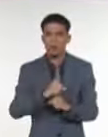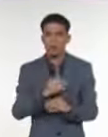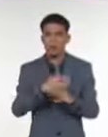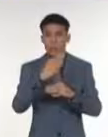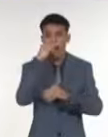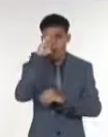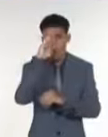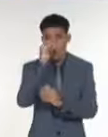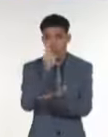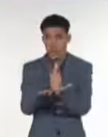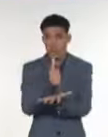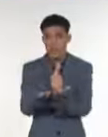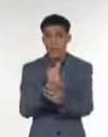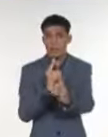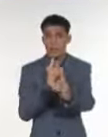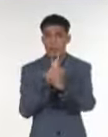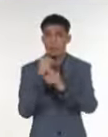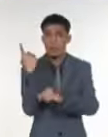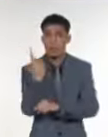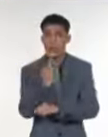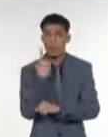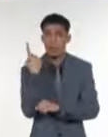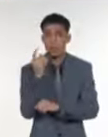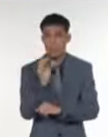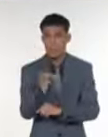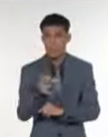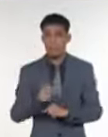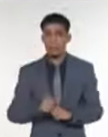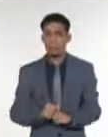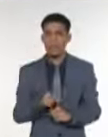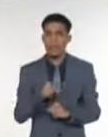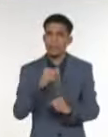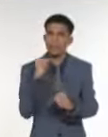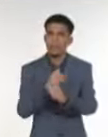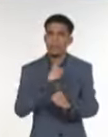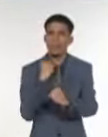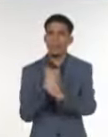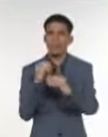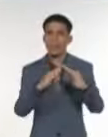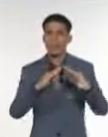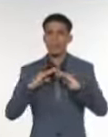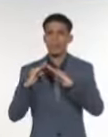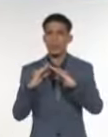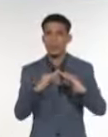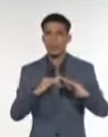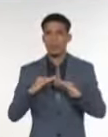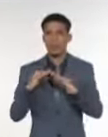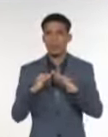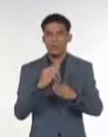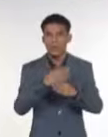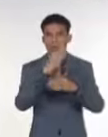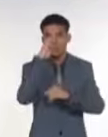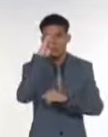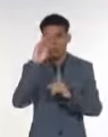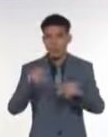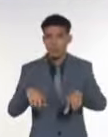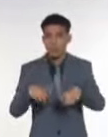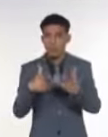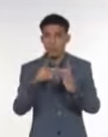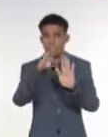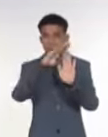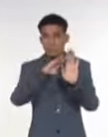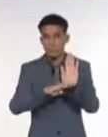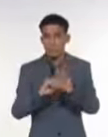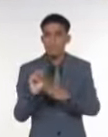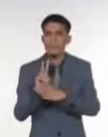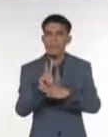edición 21 del Encuentro Nacional, destaca el trabajo comunitario. El CAIN de Santiago le cumplió al programa con la visita